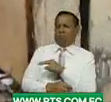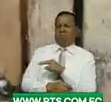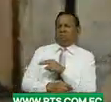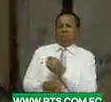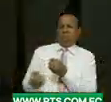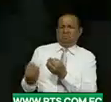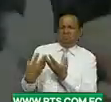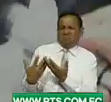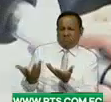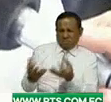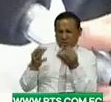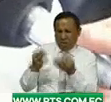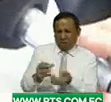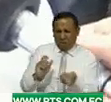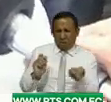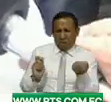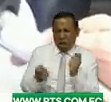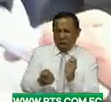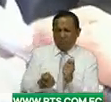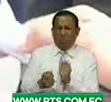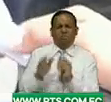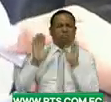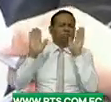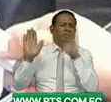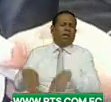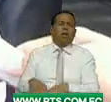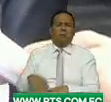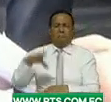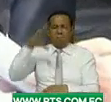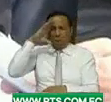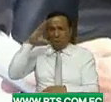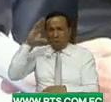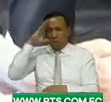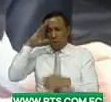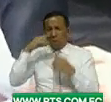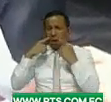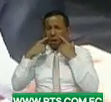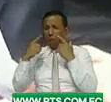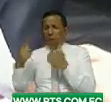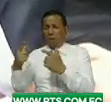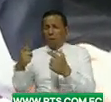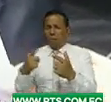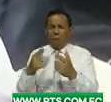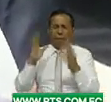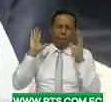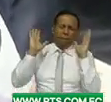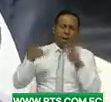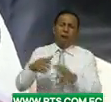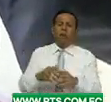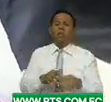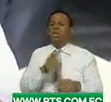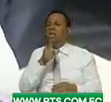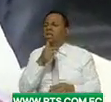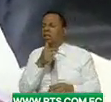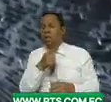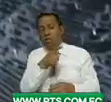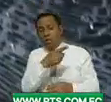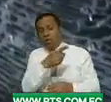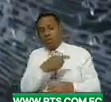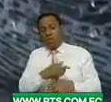puedan cambiar. Vea, así venga la intervención policial, hagan lo que hagan, no vale de nada porque la mafia viene desde arriba